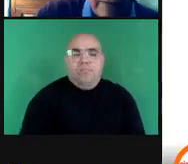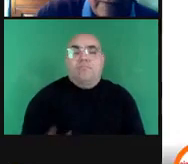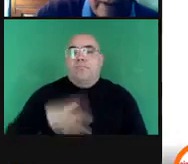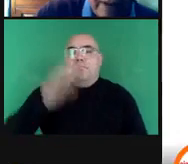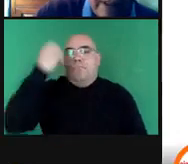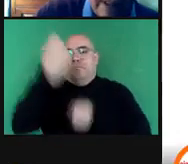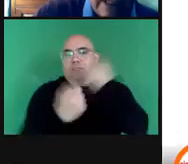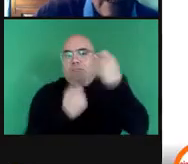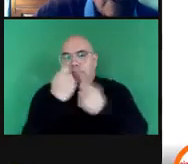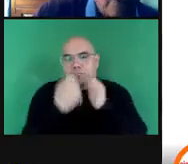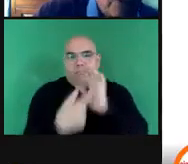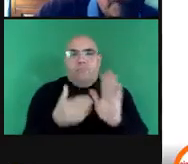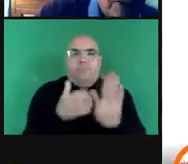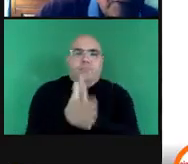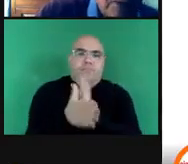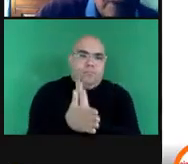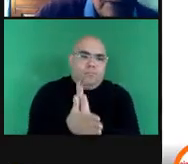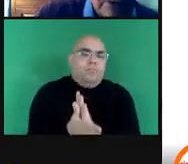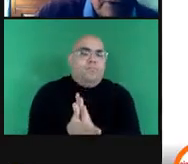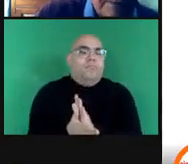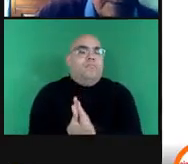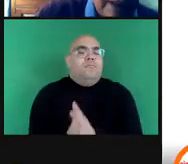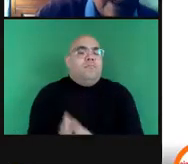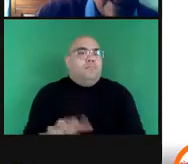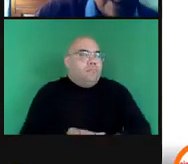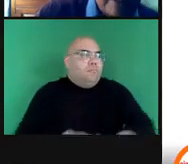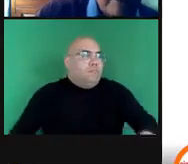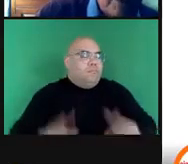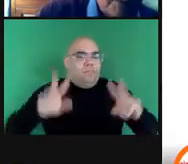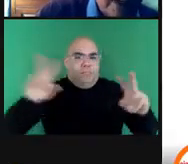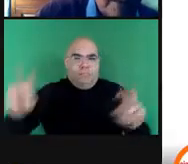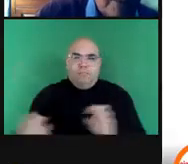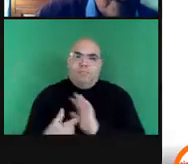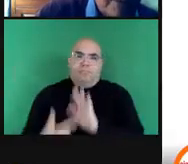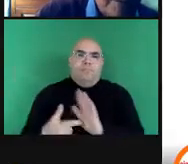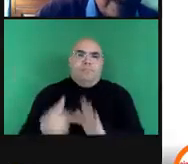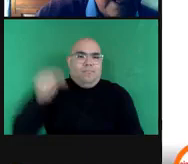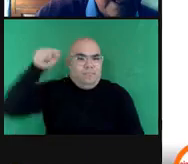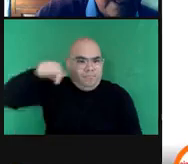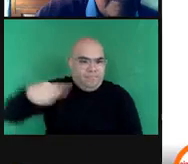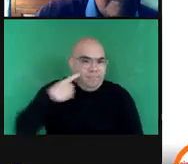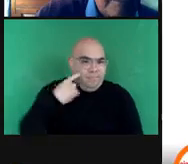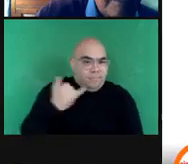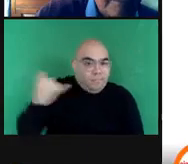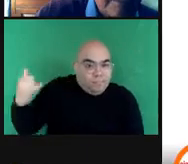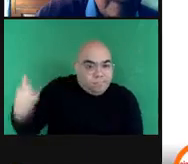urbano, los monumentos públicos. Aquí vemos, por ejemplo,